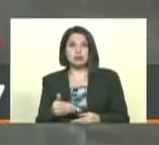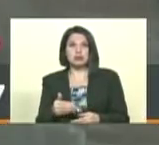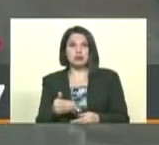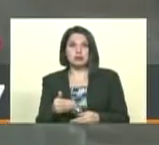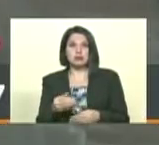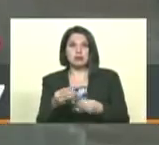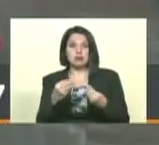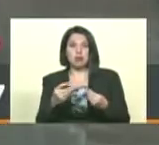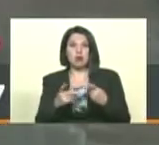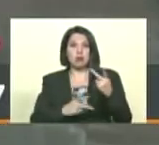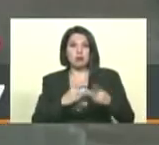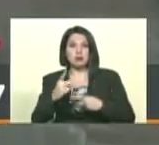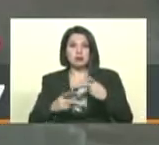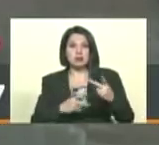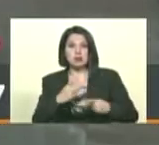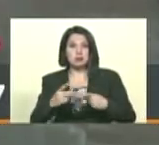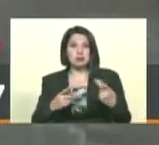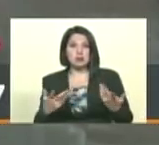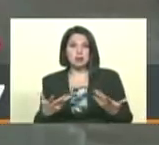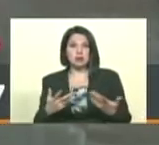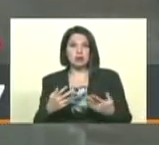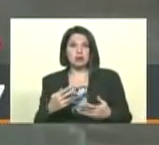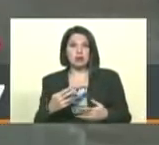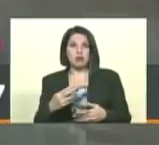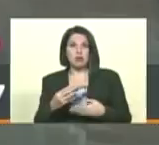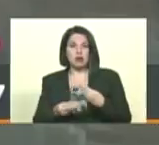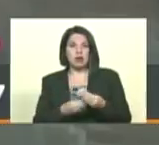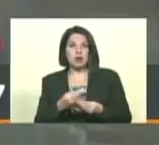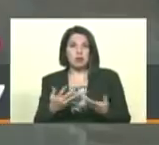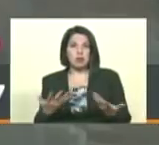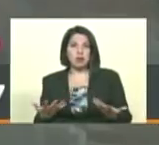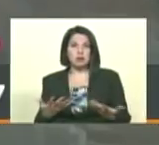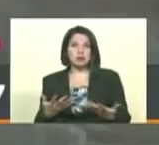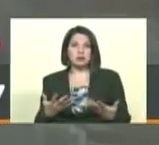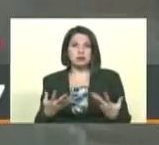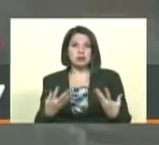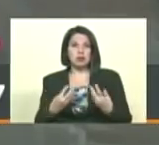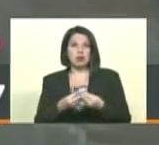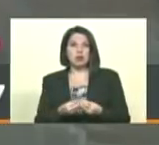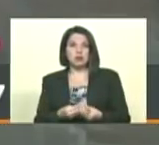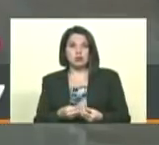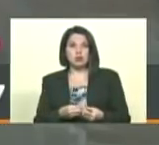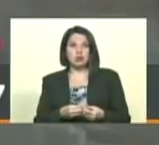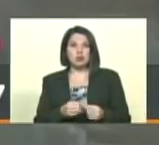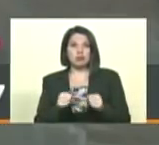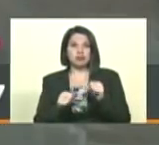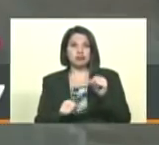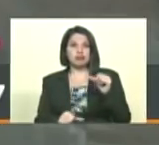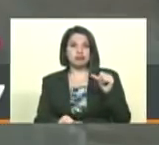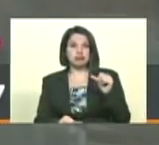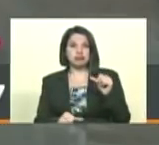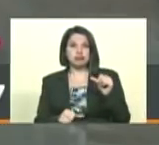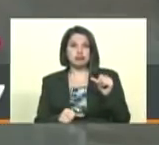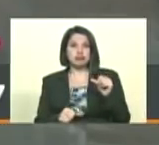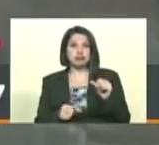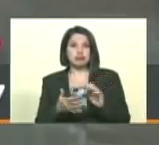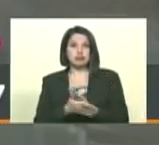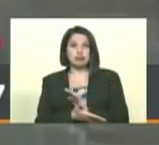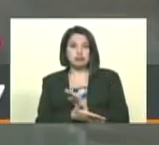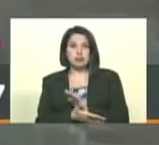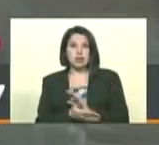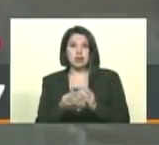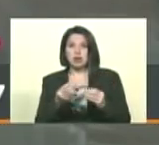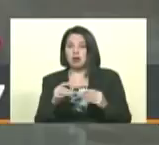y de procedimientos que nosotros hemos venido adquiriendo a lo largo de los años, y que no